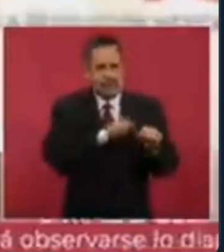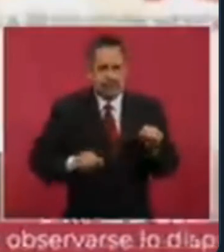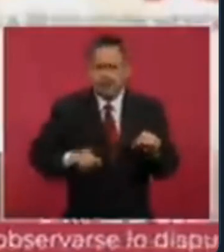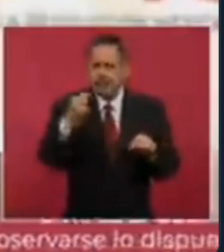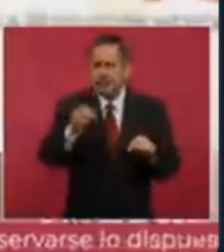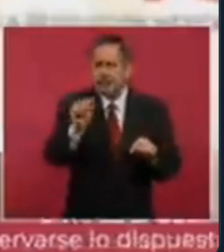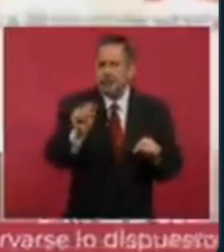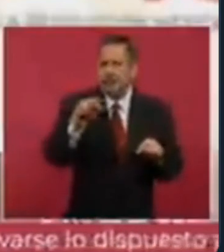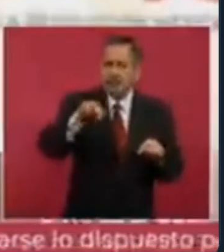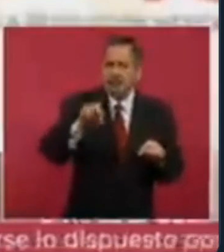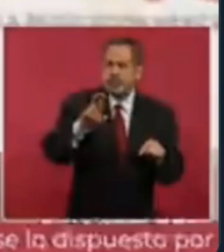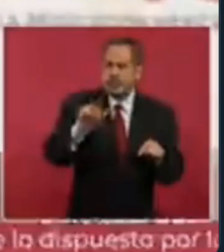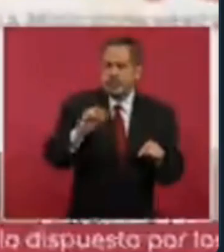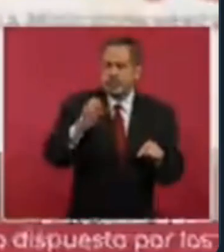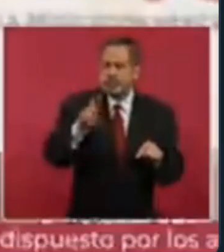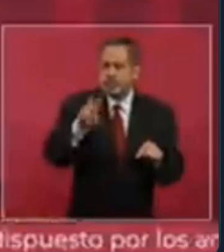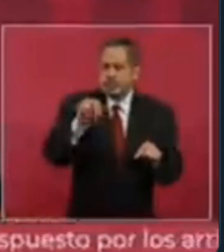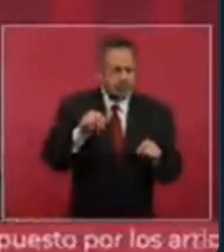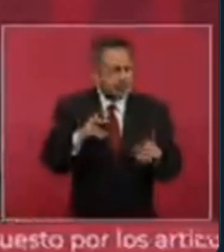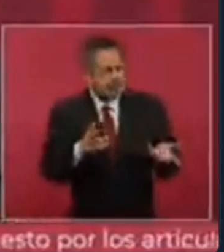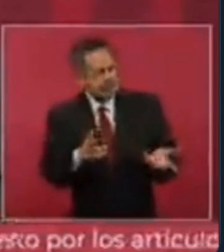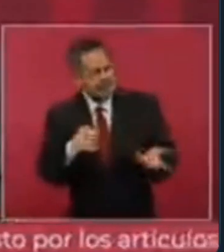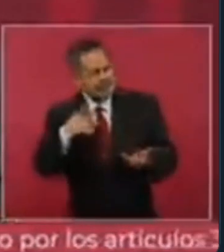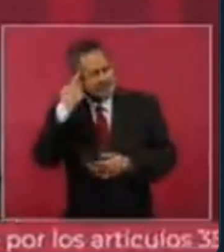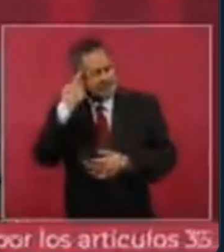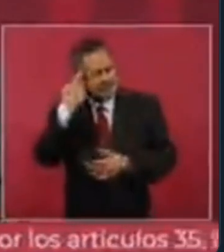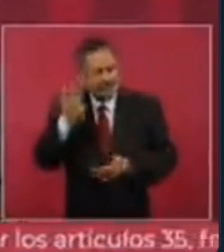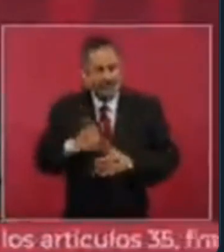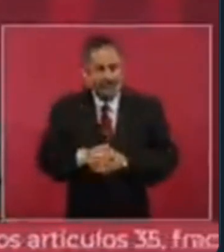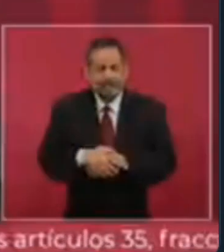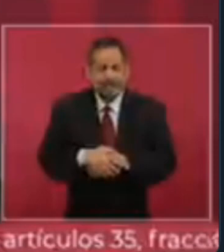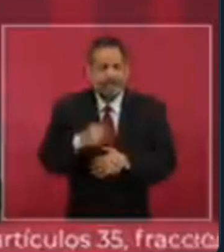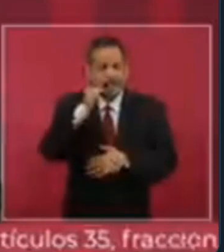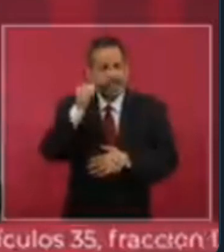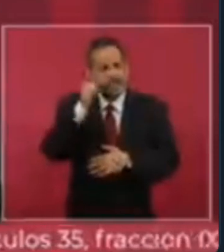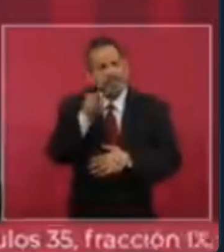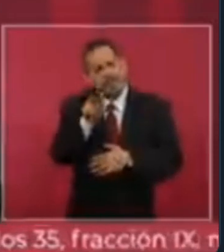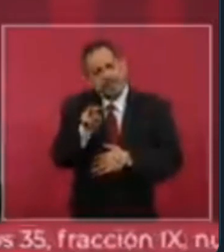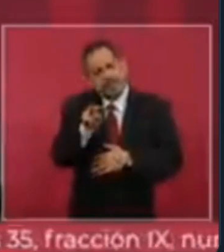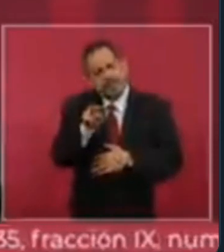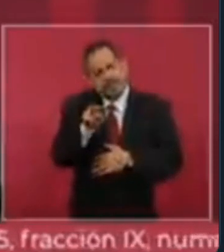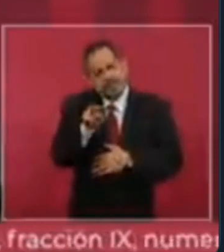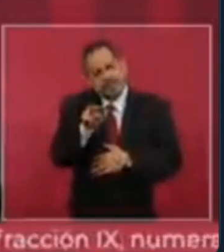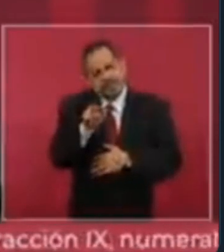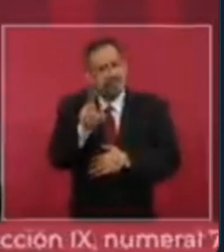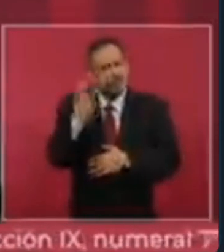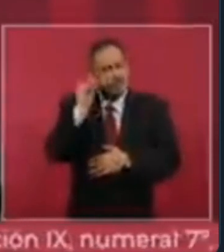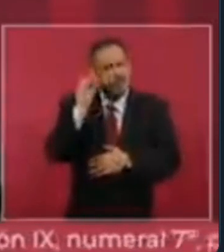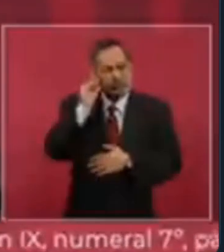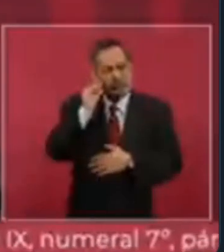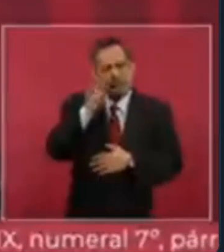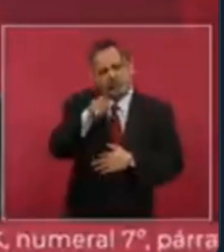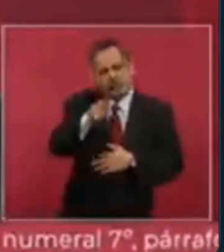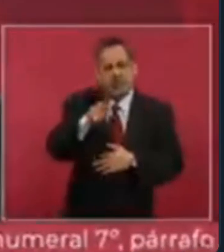Sandra Cuevas, sí. Bueno, pues le escuché en una